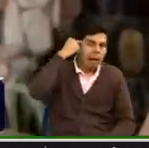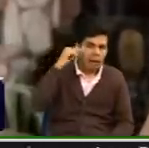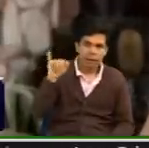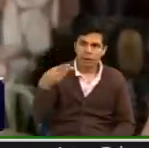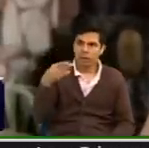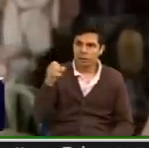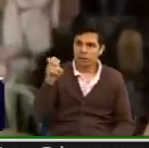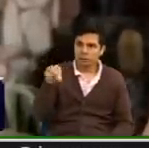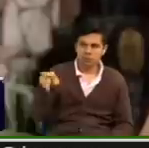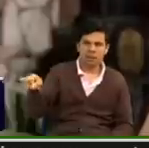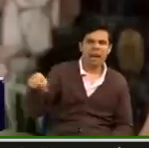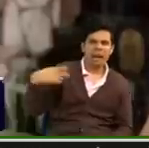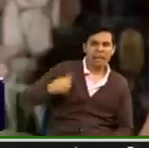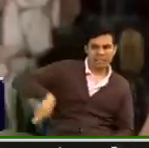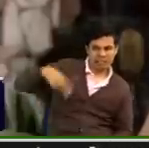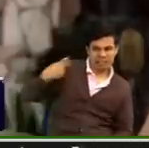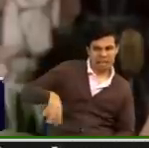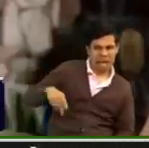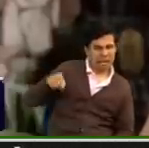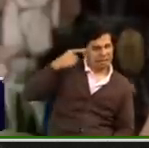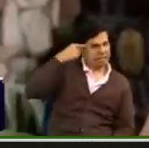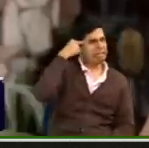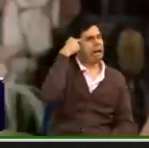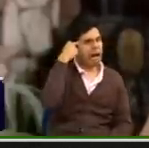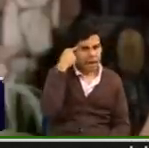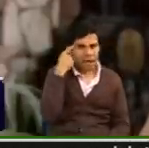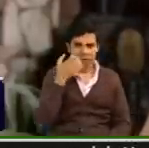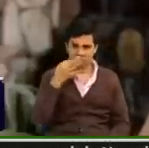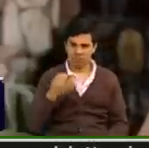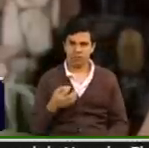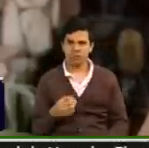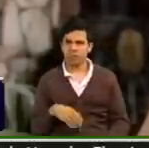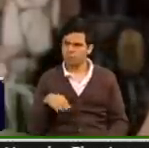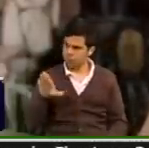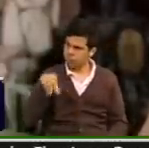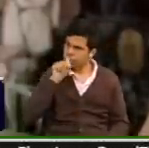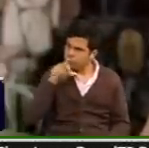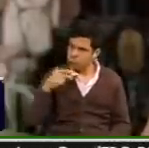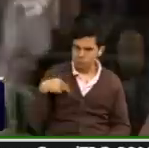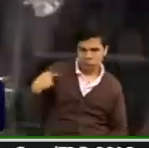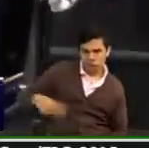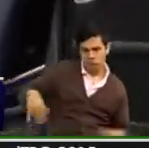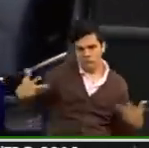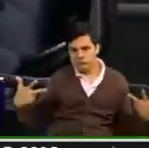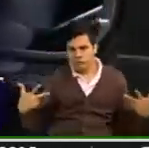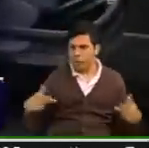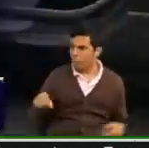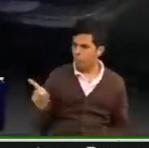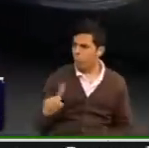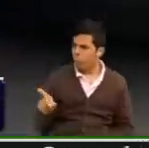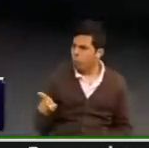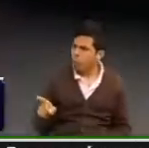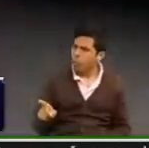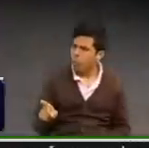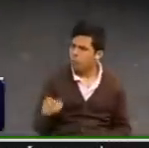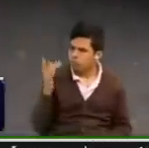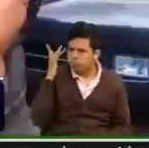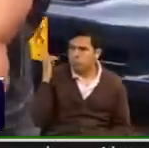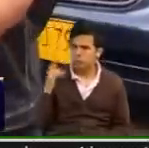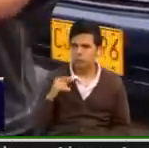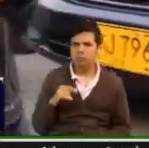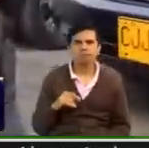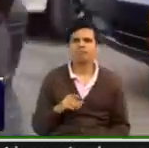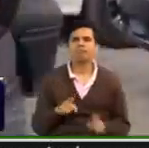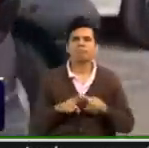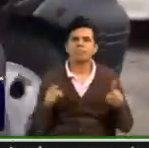soy como el personaje, que me dicen, oiga, pero usted no habla ñero. Pero realmente